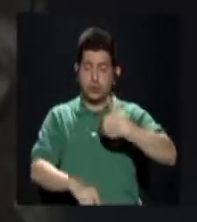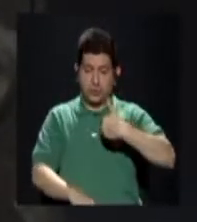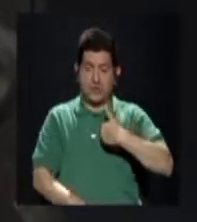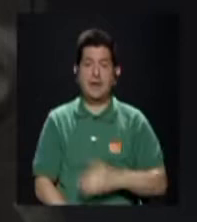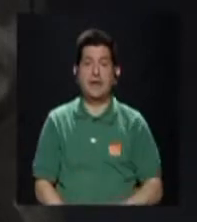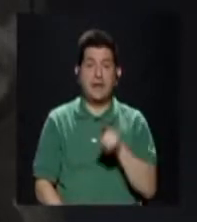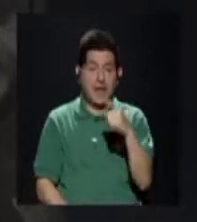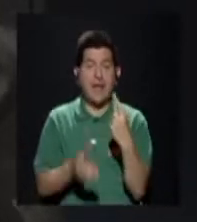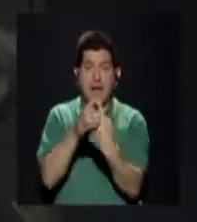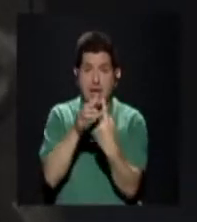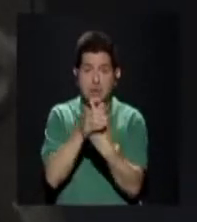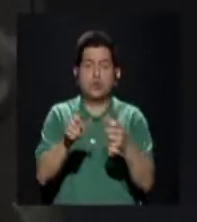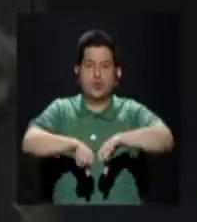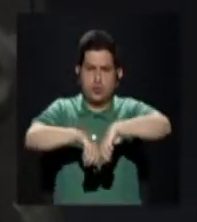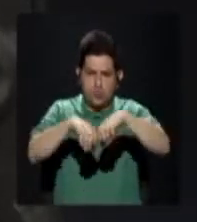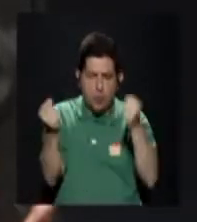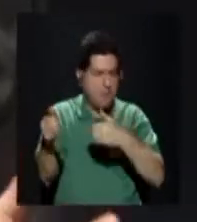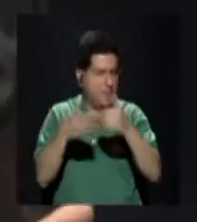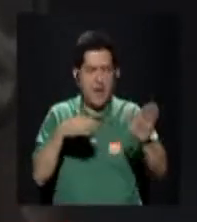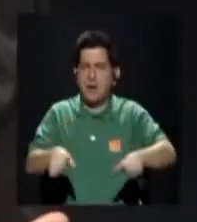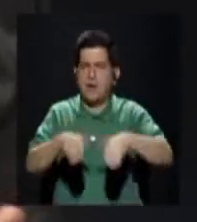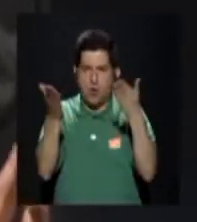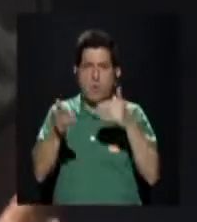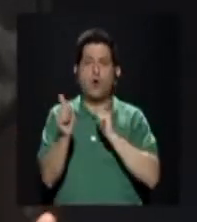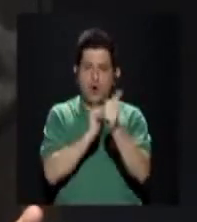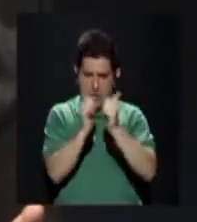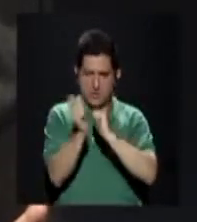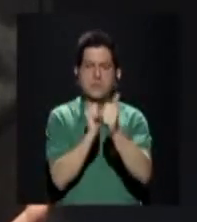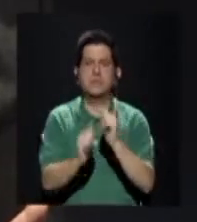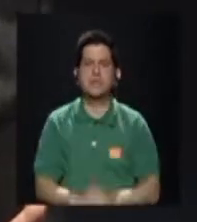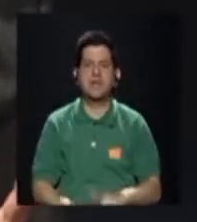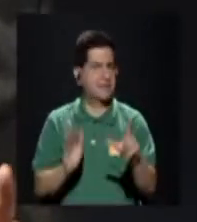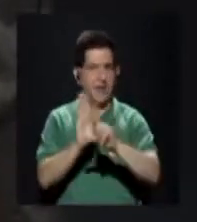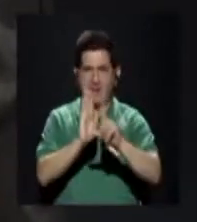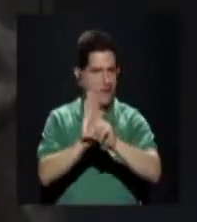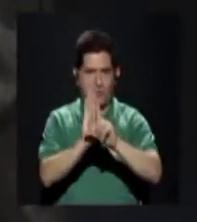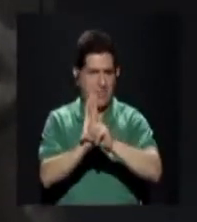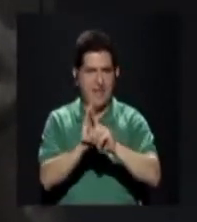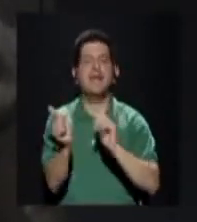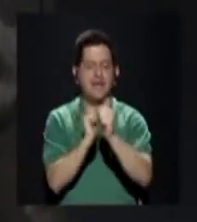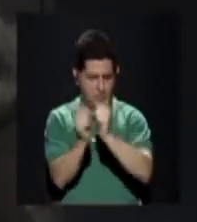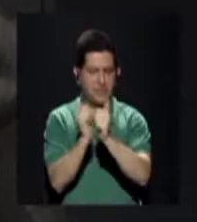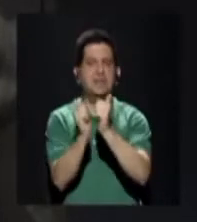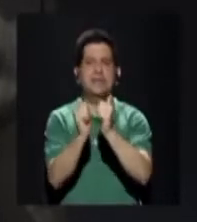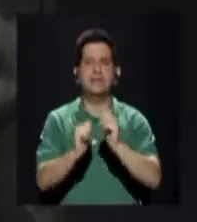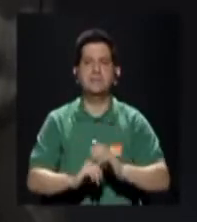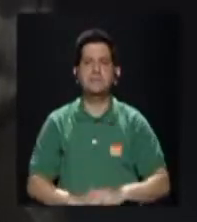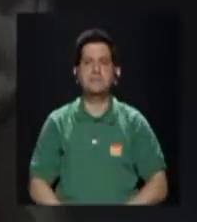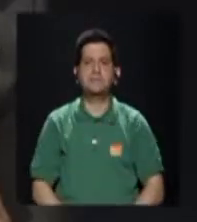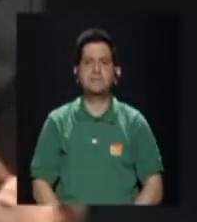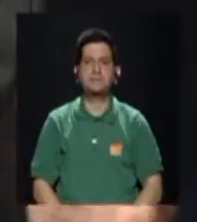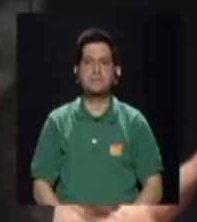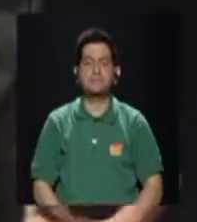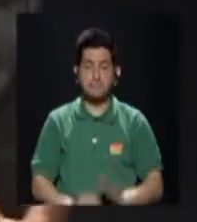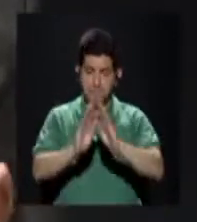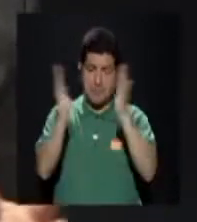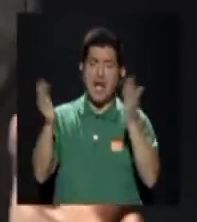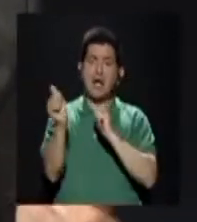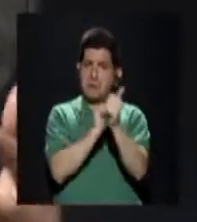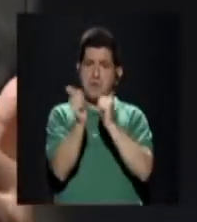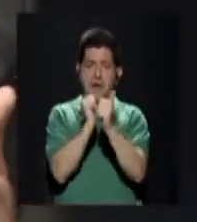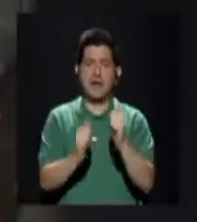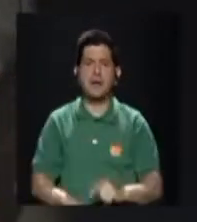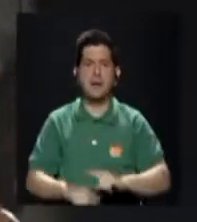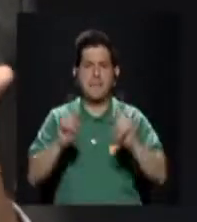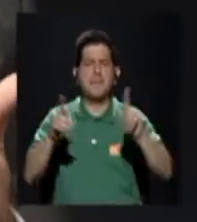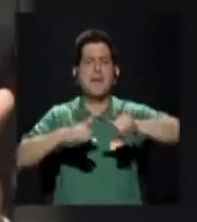esos monopolios hay que romperlos a como haya lugar y eso es competencia, ni siquiera es ley, es competencia. Entonces, bueno, abramos la competencia. Lo que pasa